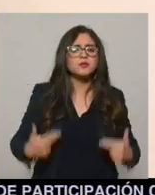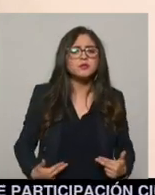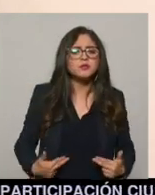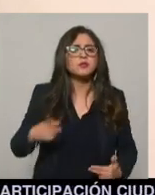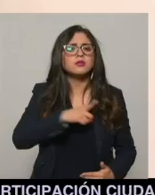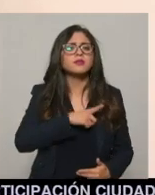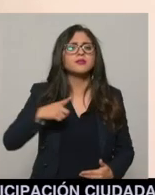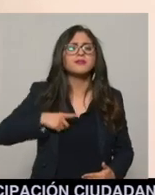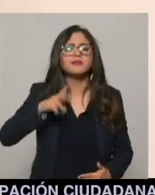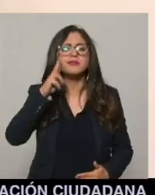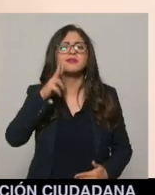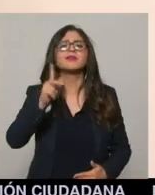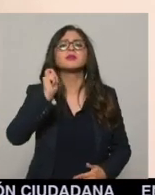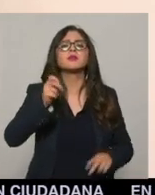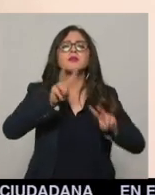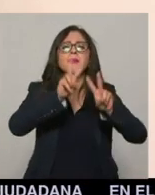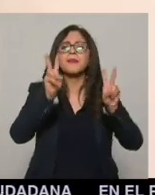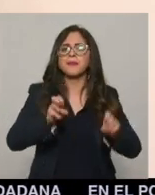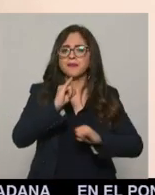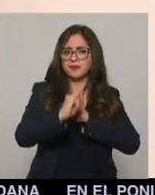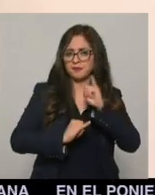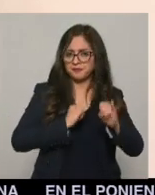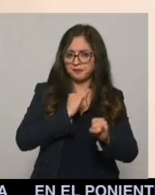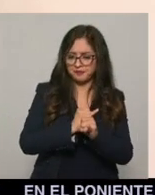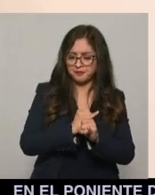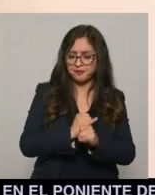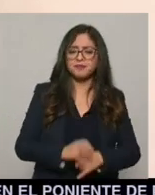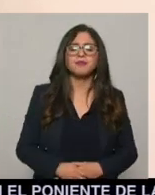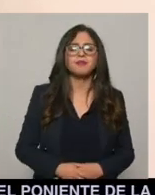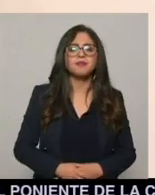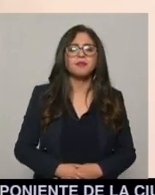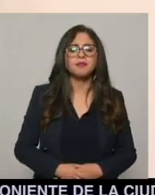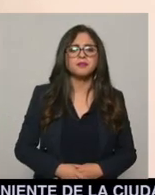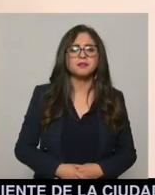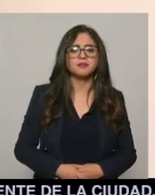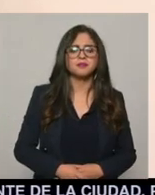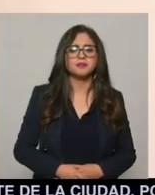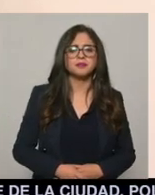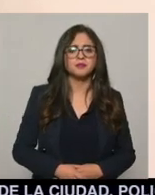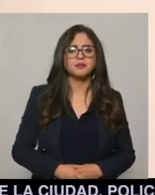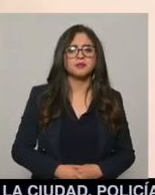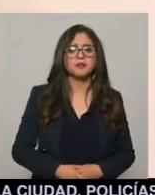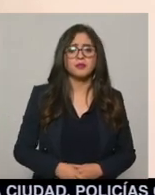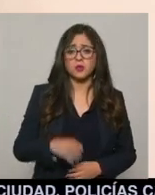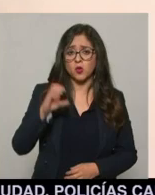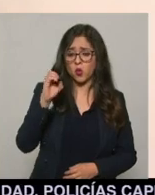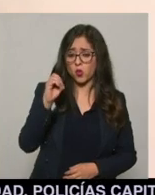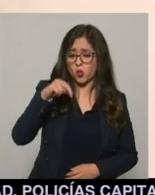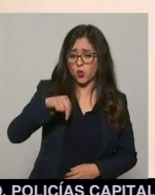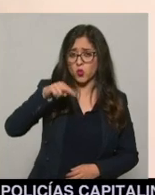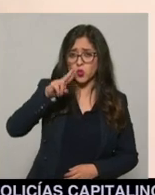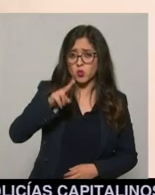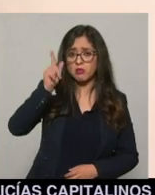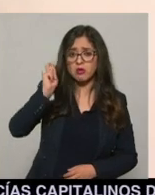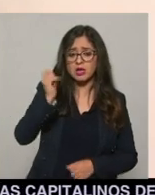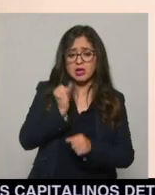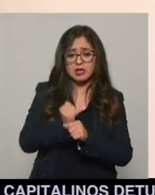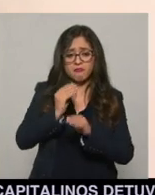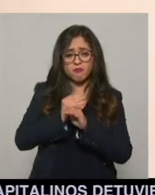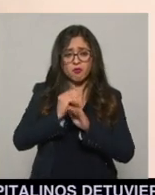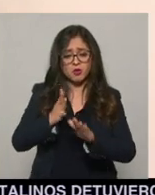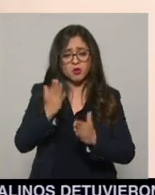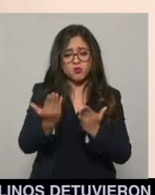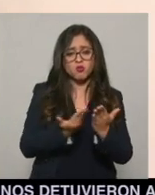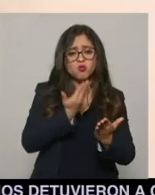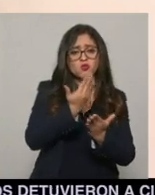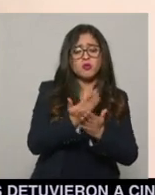lo internacional. Fue con Naciones Unidas, los informes que ha dado de Naciones Unidas en materia de tortura,